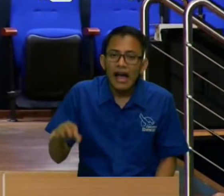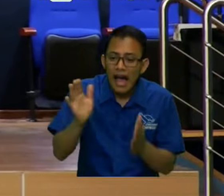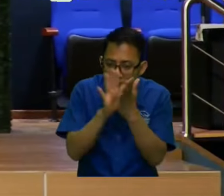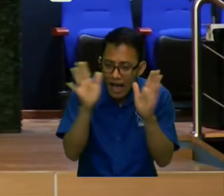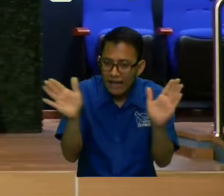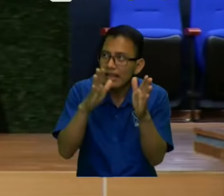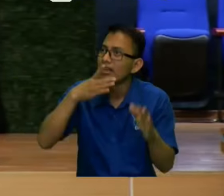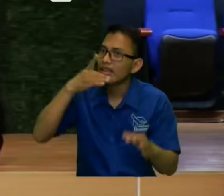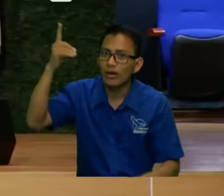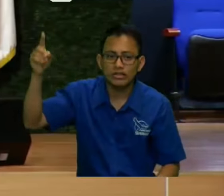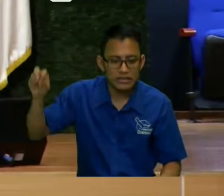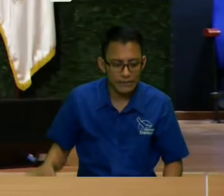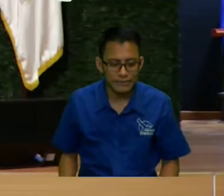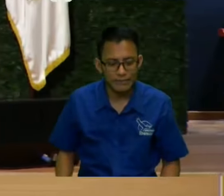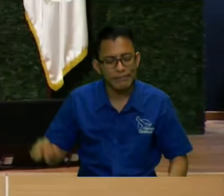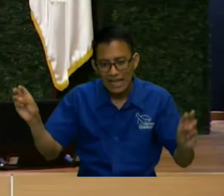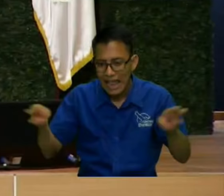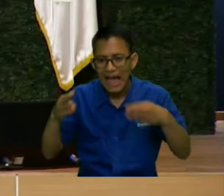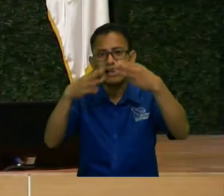Milagros.